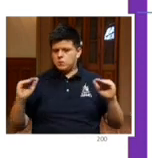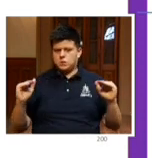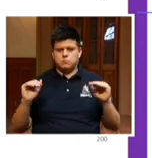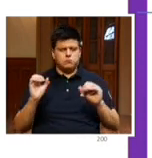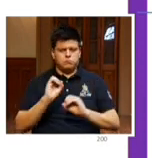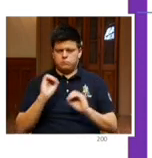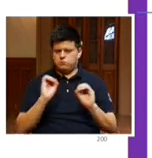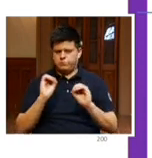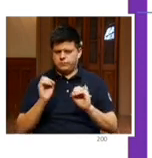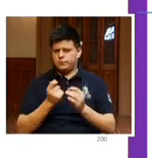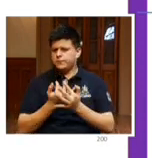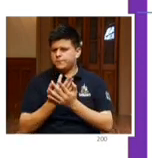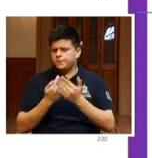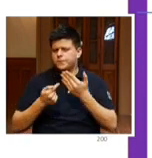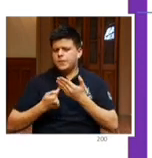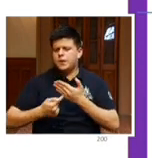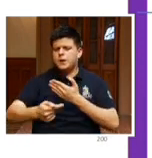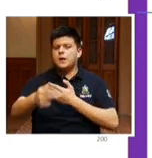sin embargo,